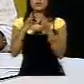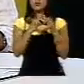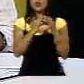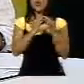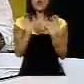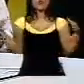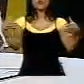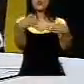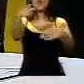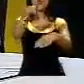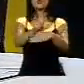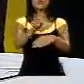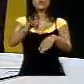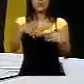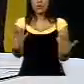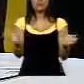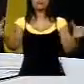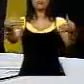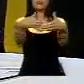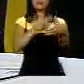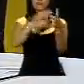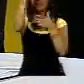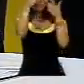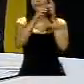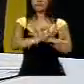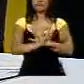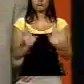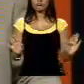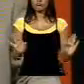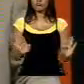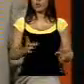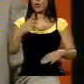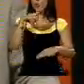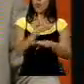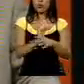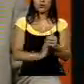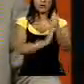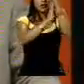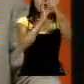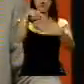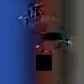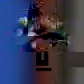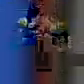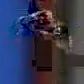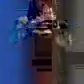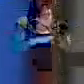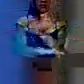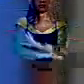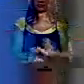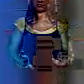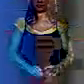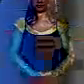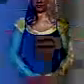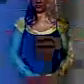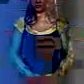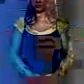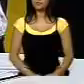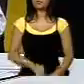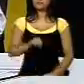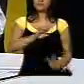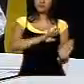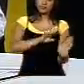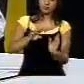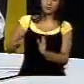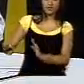De Chávez. De Chávez. Del grupo de Chávez. Con un solo líder. Así y con es. Un solo programa. Mira, por otra parte, el Partido Comunista mañana,